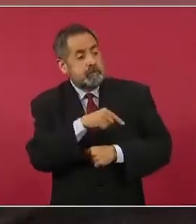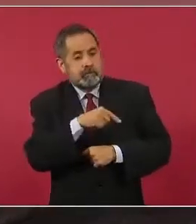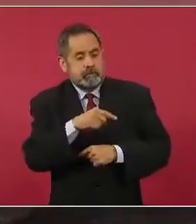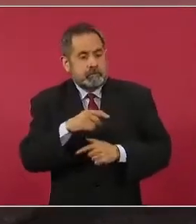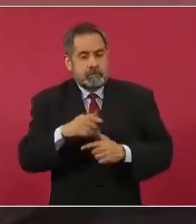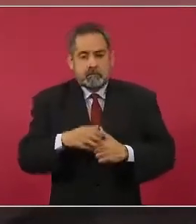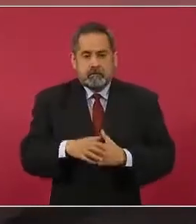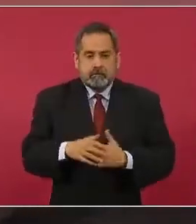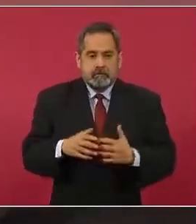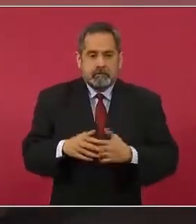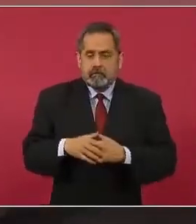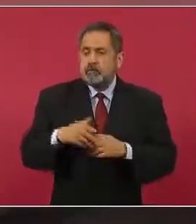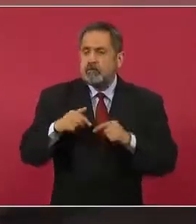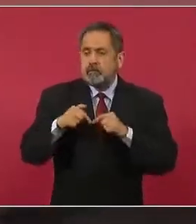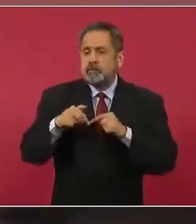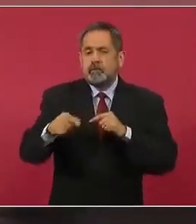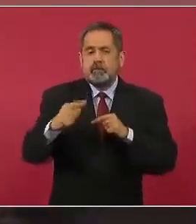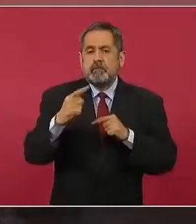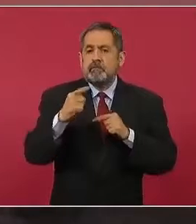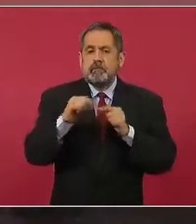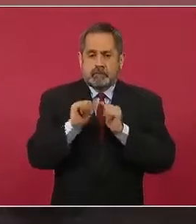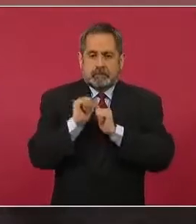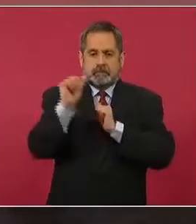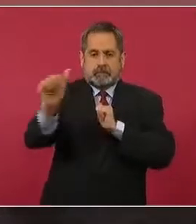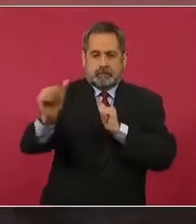edificio, un banco, y desde allá me estaban